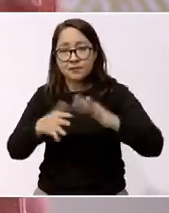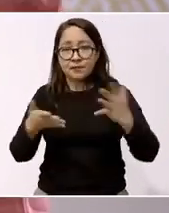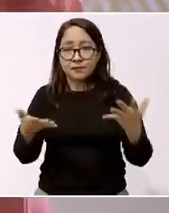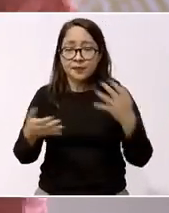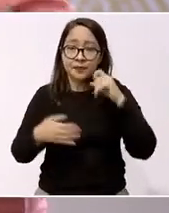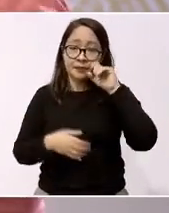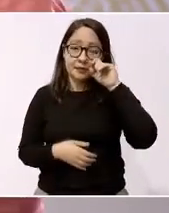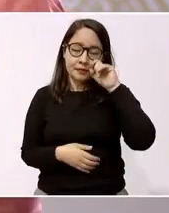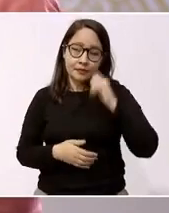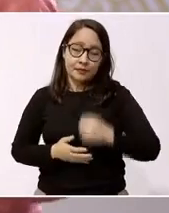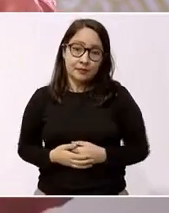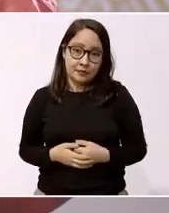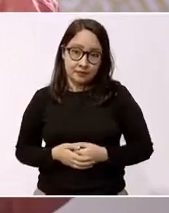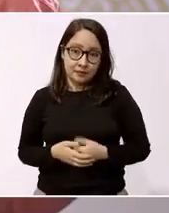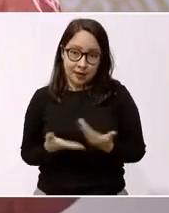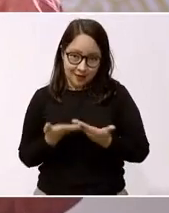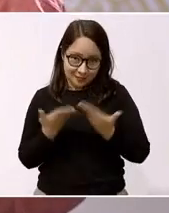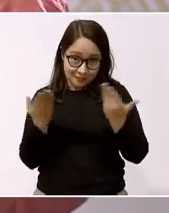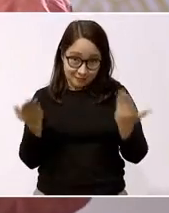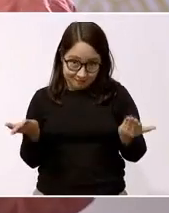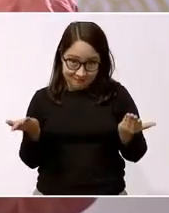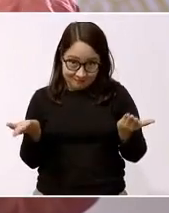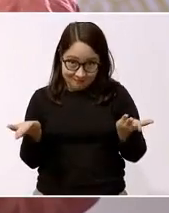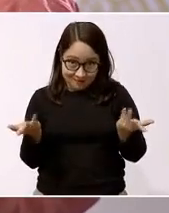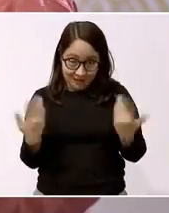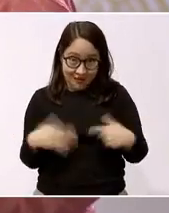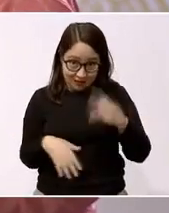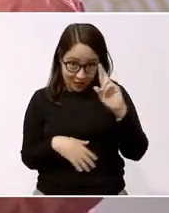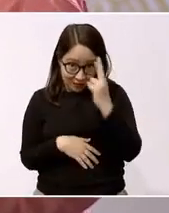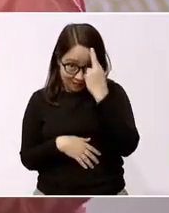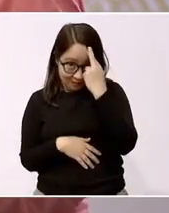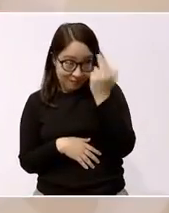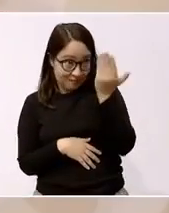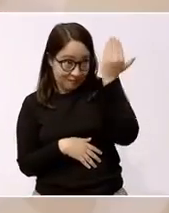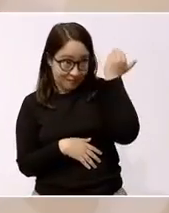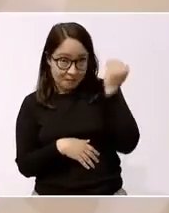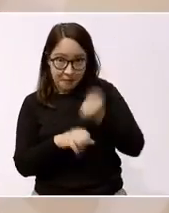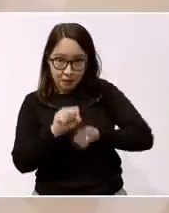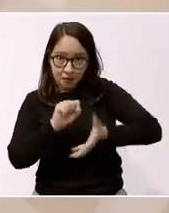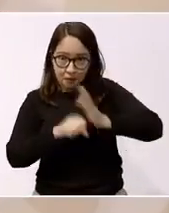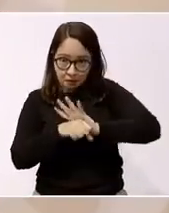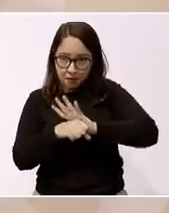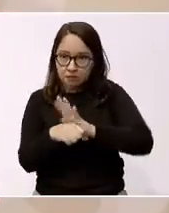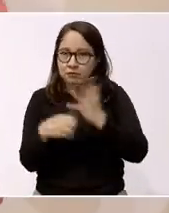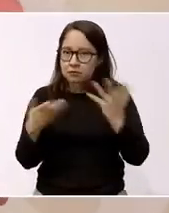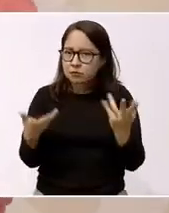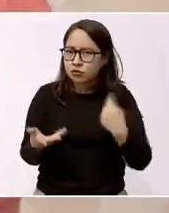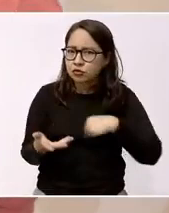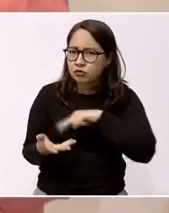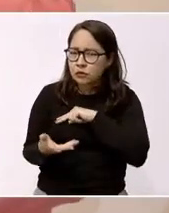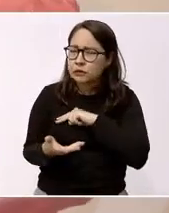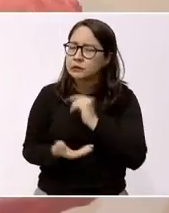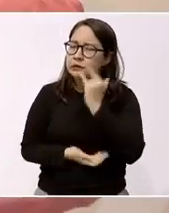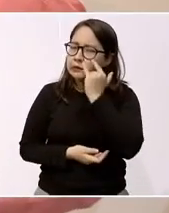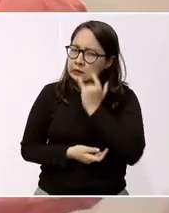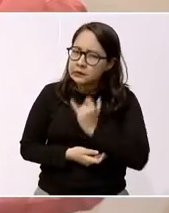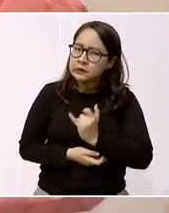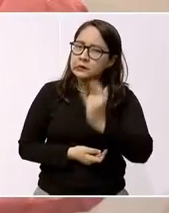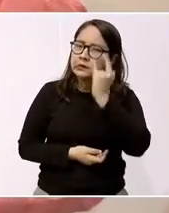Ahora viene la pandemia, ¿y por qué salimos a pesar